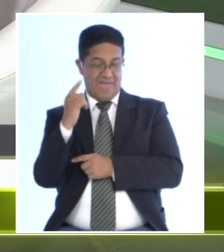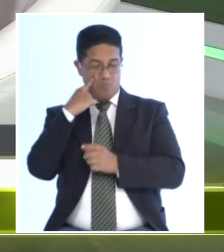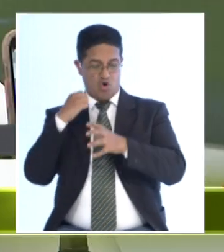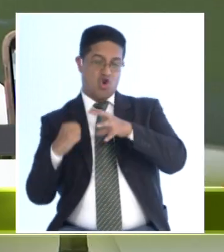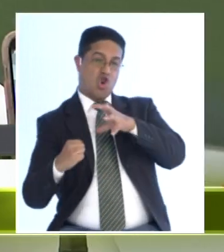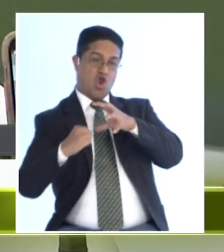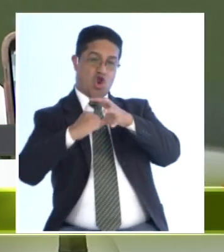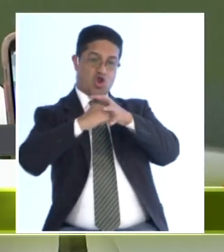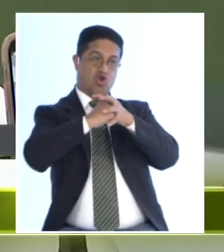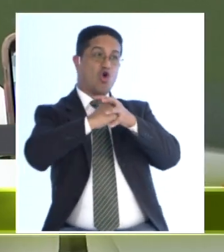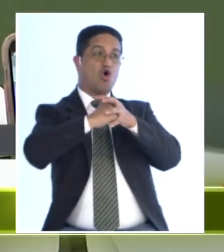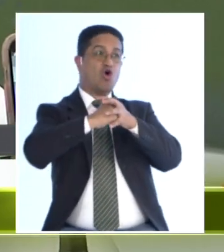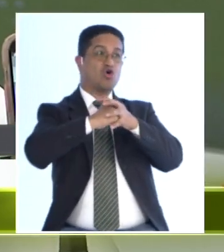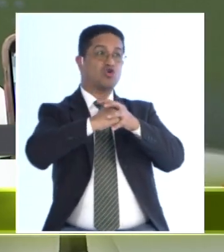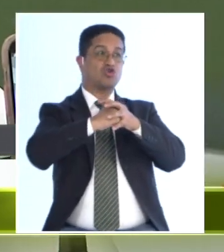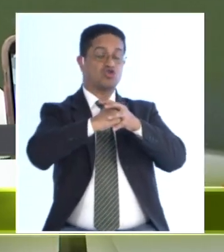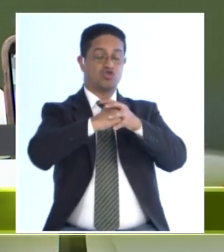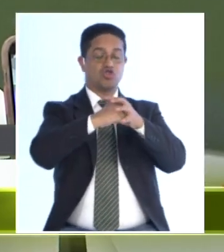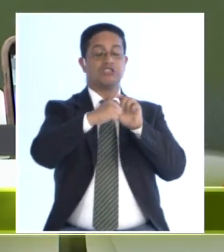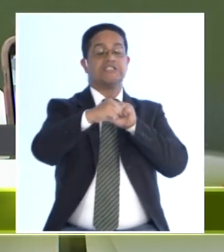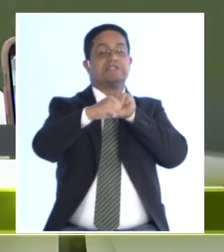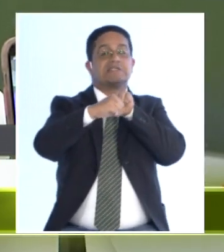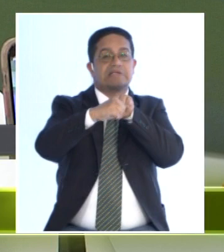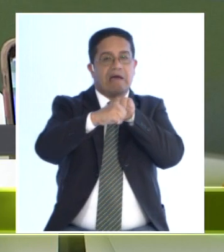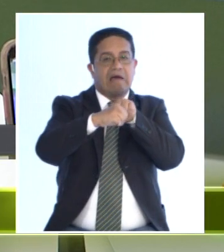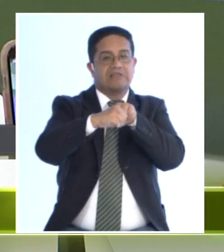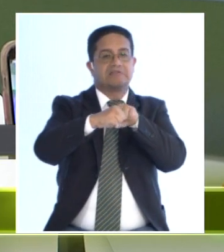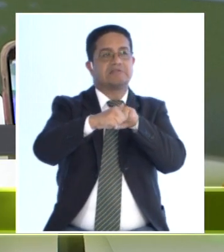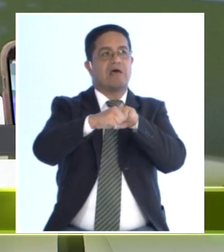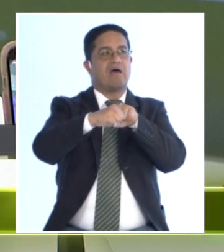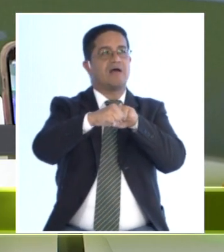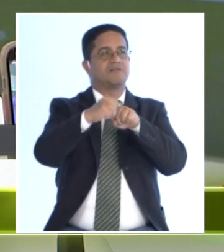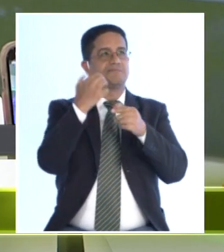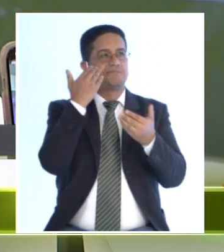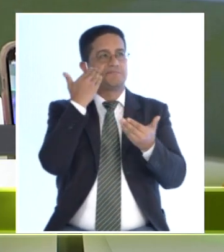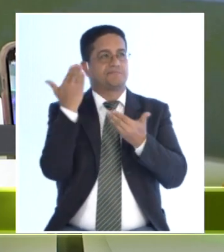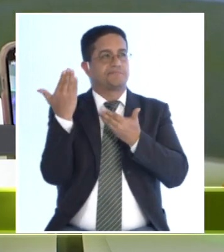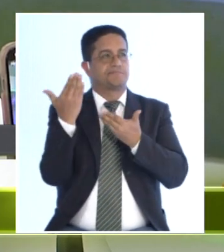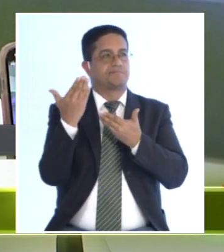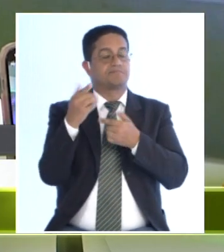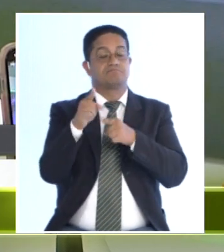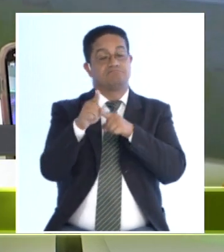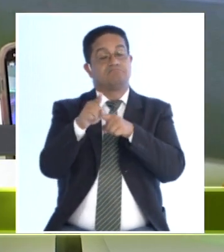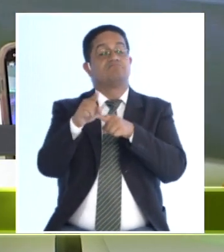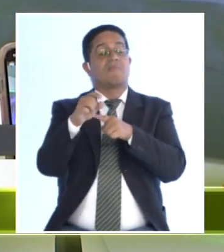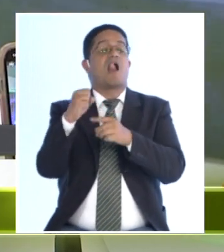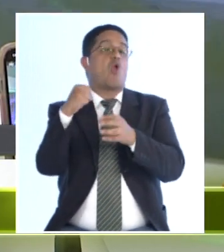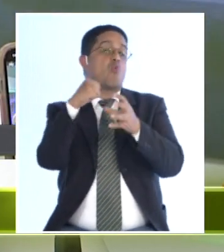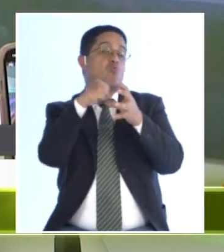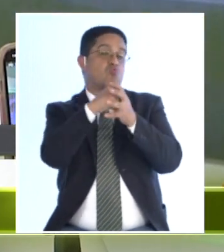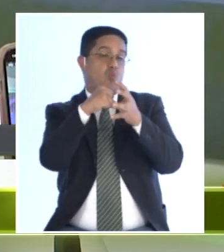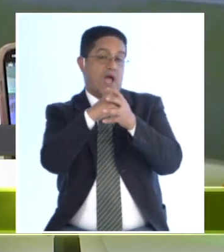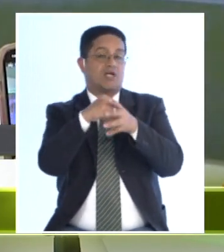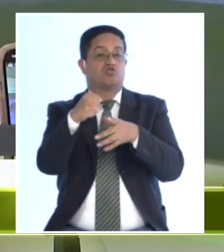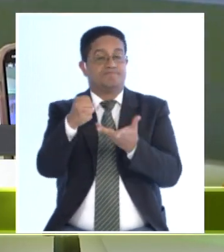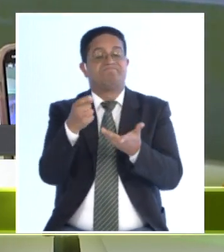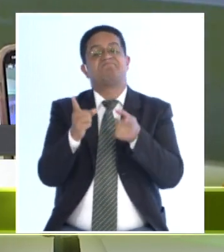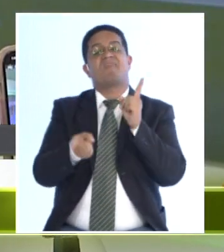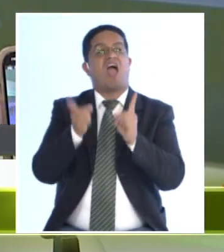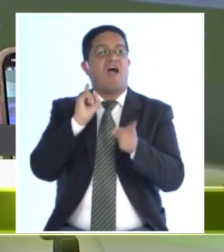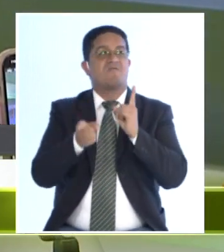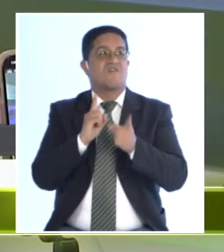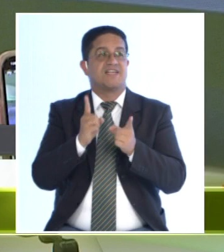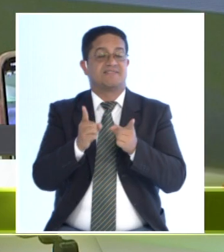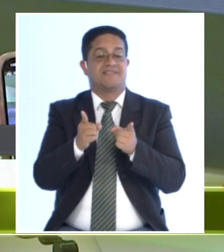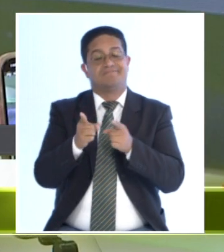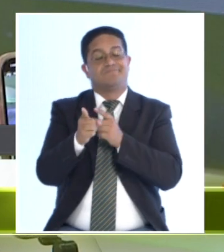y específicamente a la cabeza femoral, que es esta esfera que está aquí, que por alguna razón, circunstancia o motivo deja